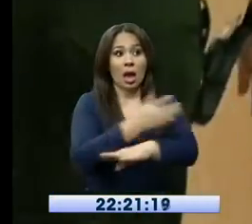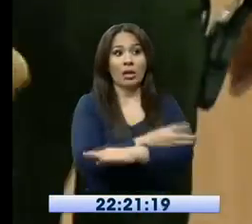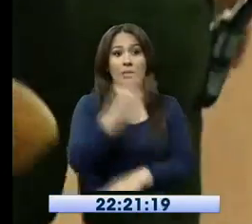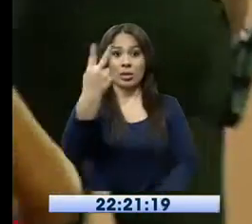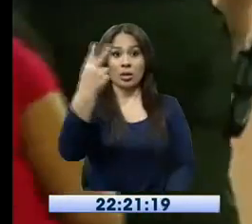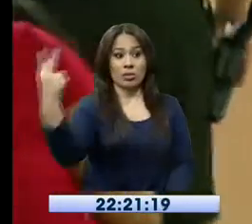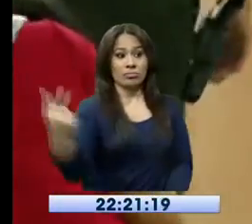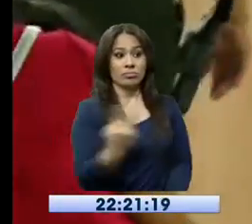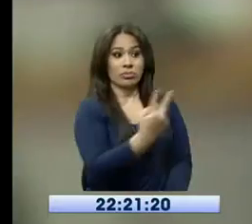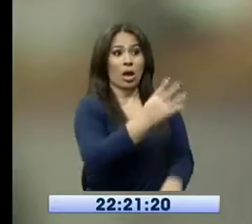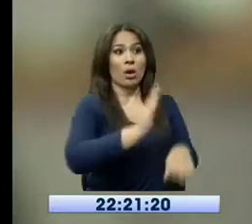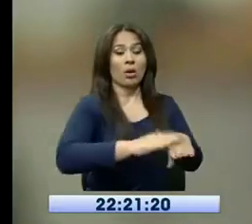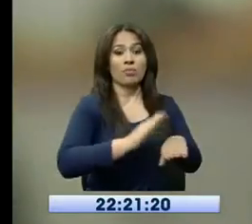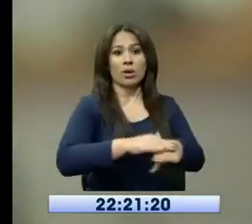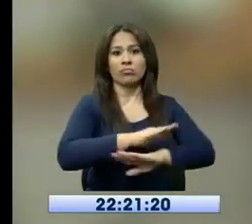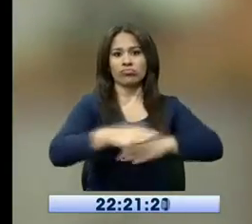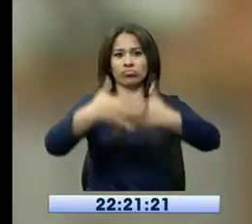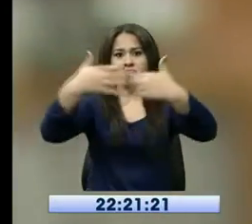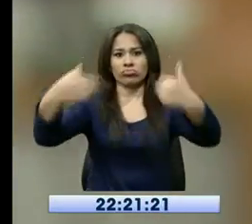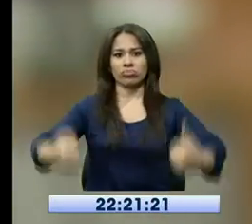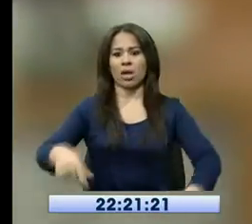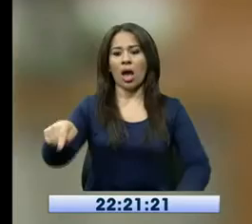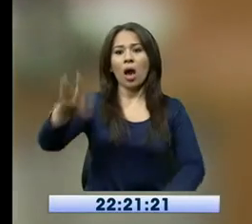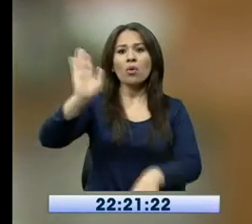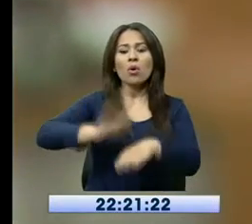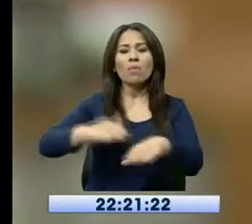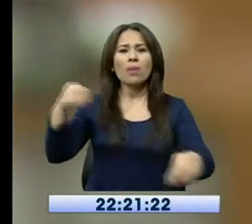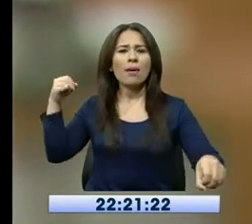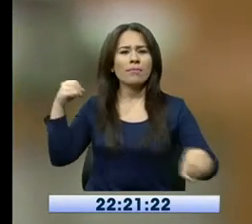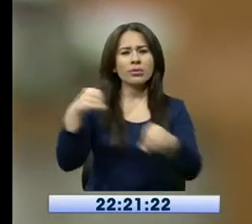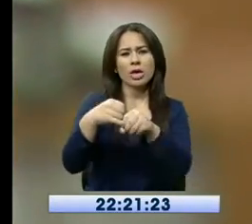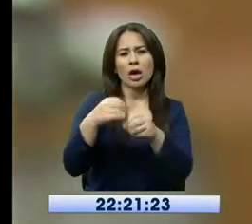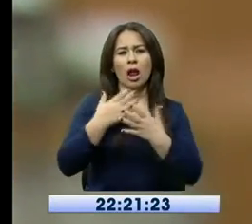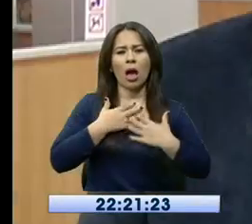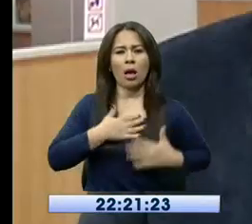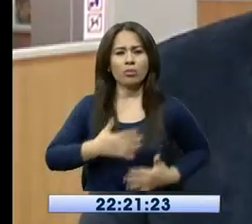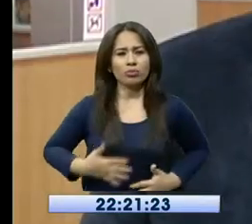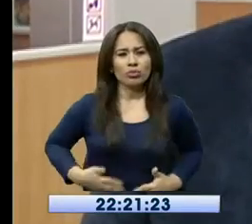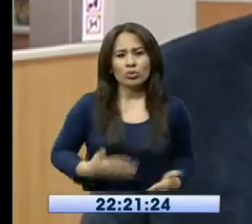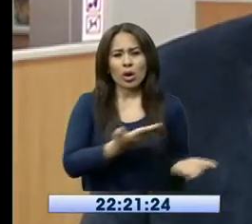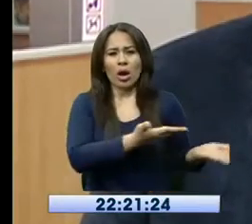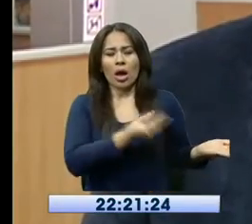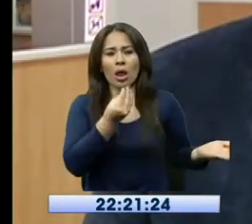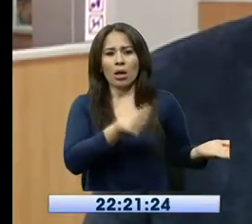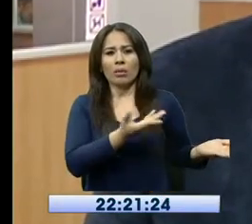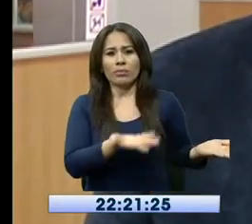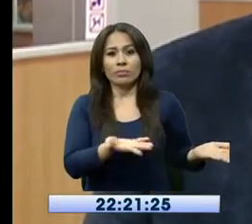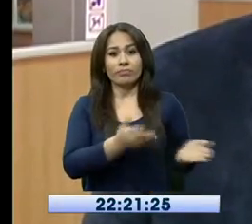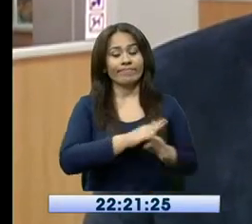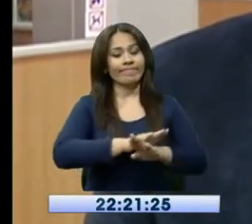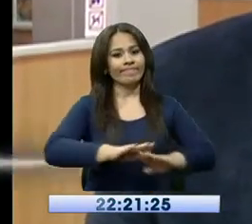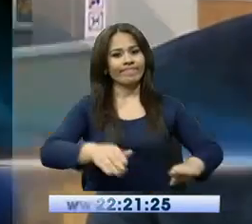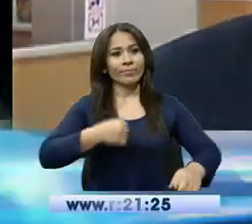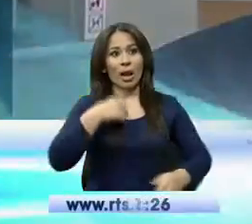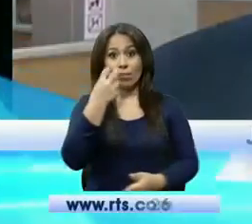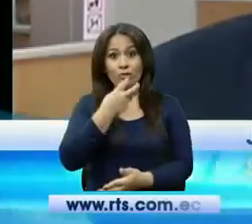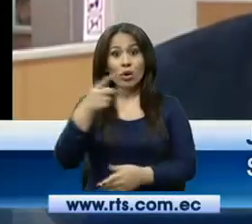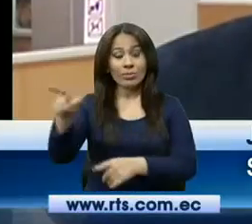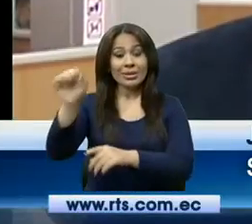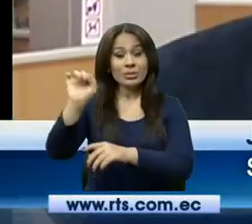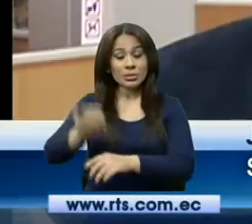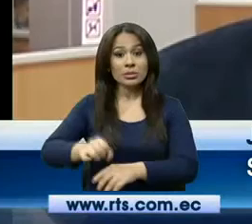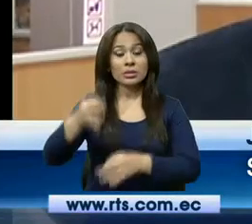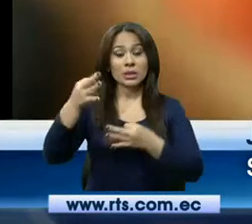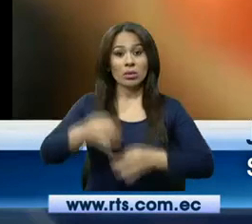joven, quedaron finalmente detenidos por el delito de abuso sexual. Bueno, en caso de que se llegase a comprobar que efectivamente, por medio